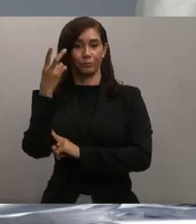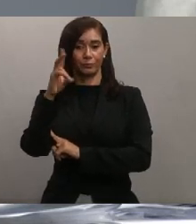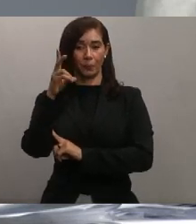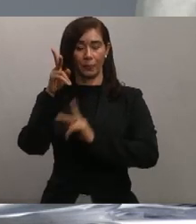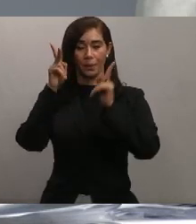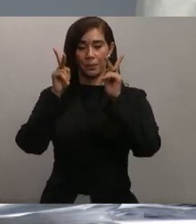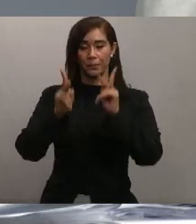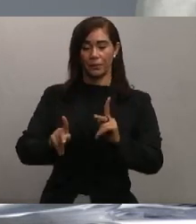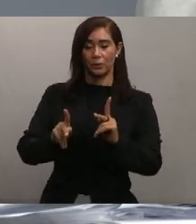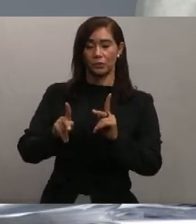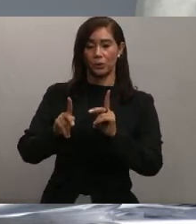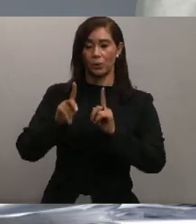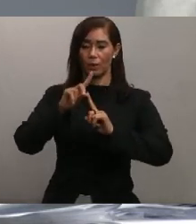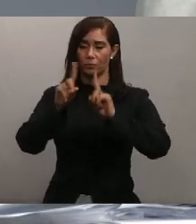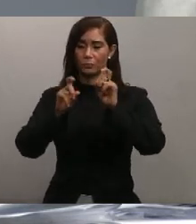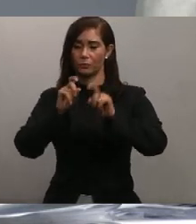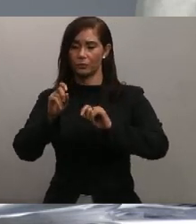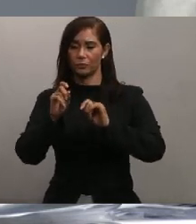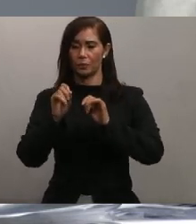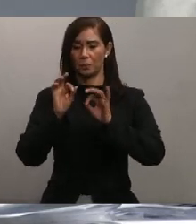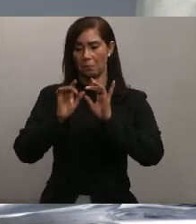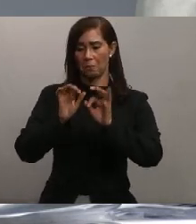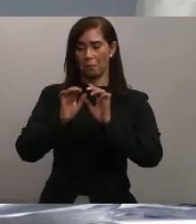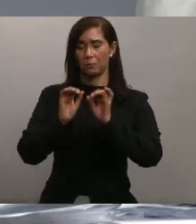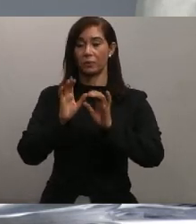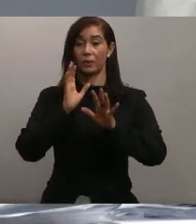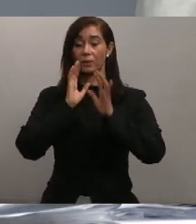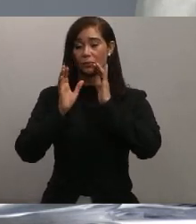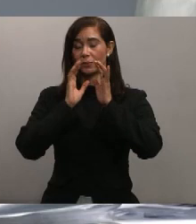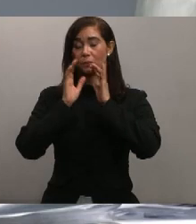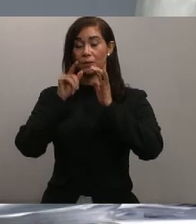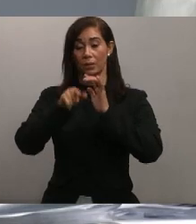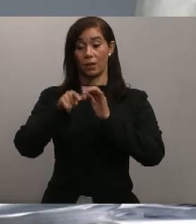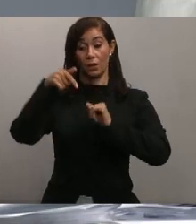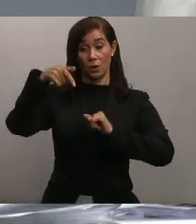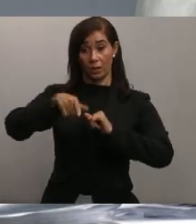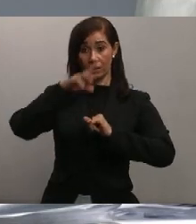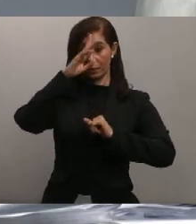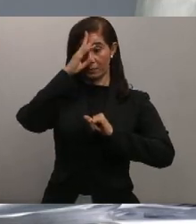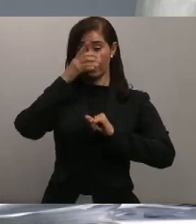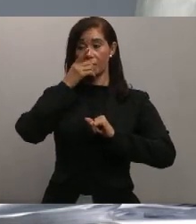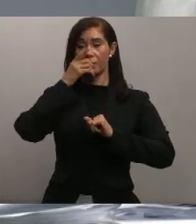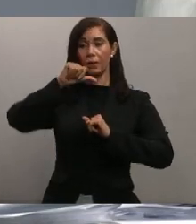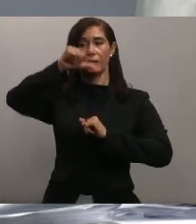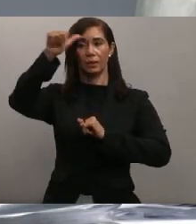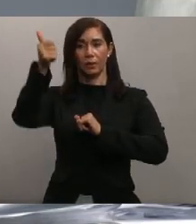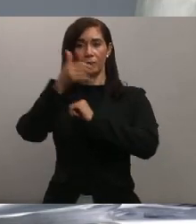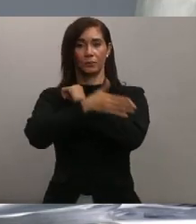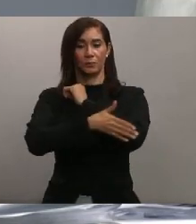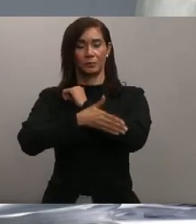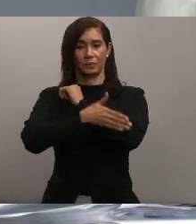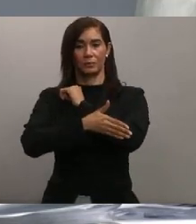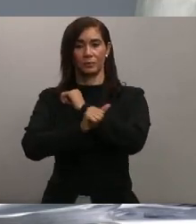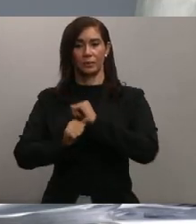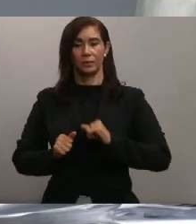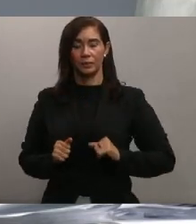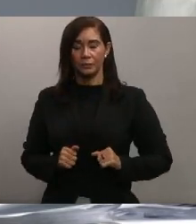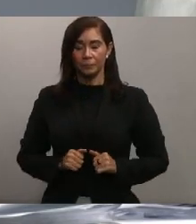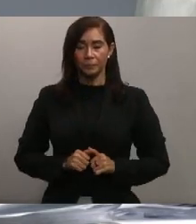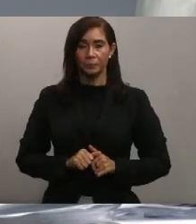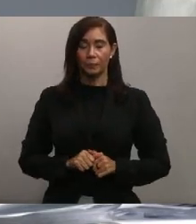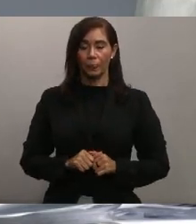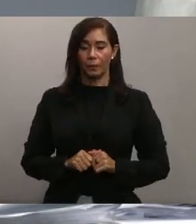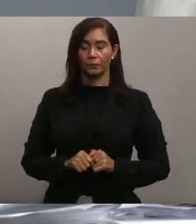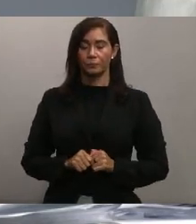229.317 personas habían interactuado tanto a nivel nacional como a nivel internacional. De